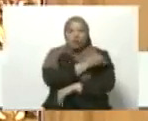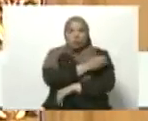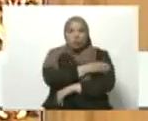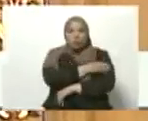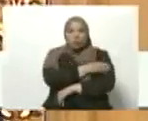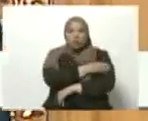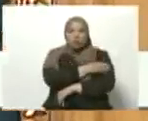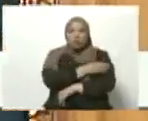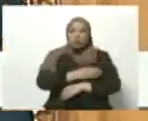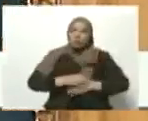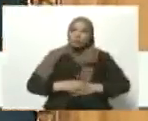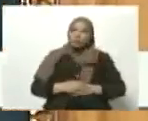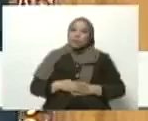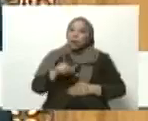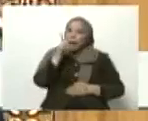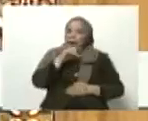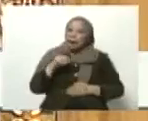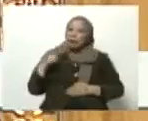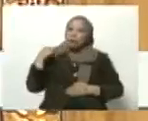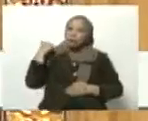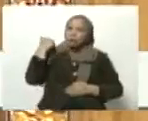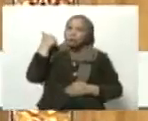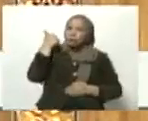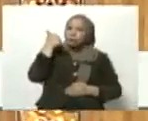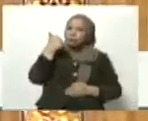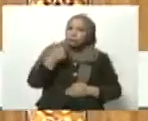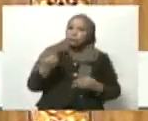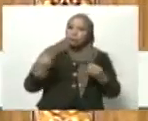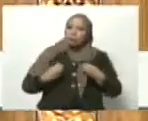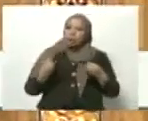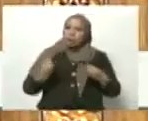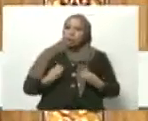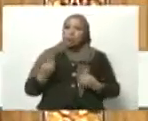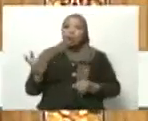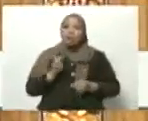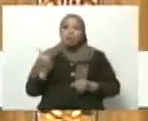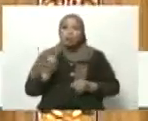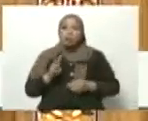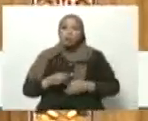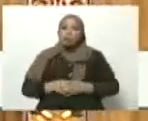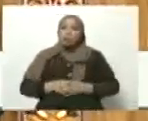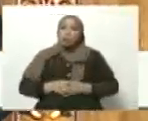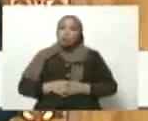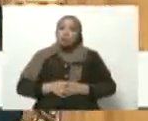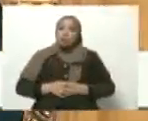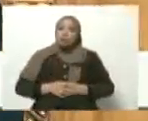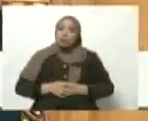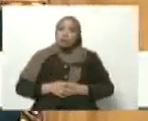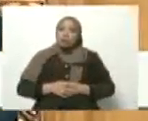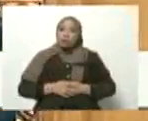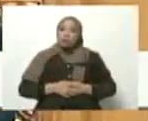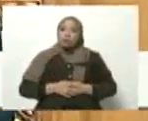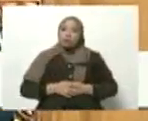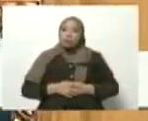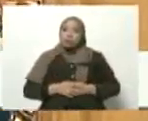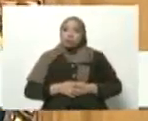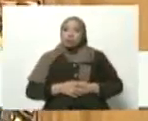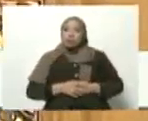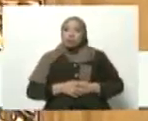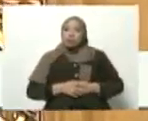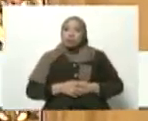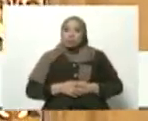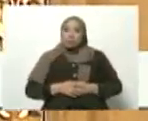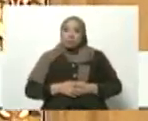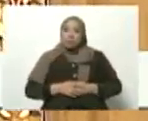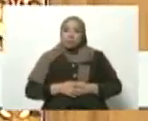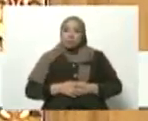la Constitución hace mucho tiempo y se perdió la lealtad a la vida de los venezolanos. El caso del gobierno mire, quizá